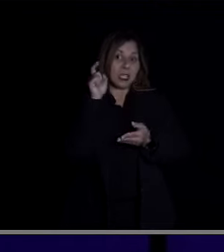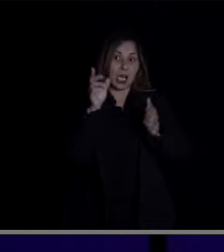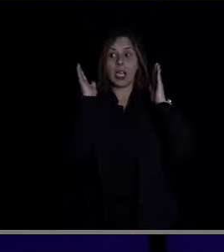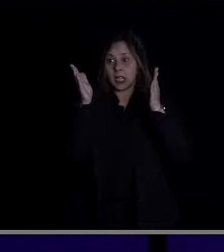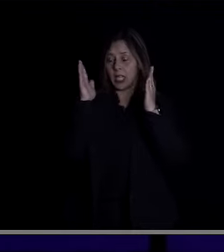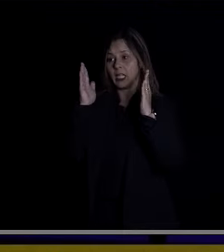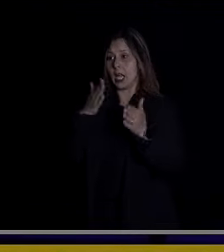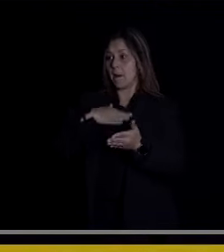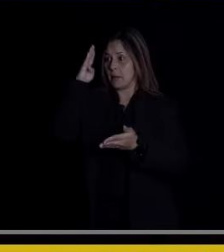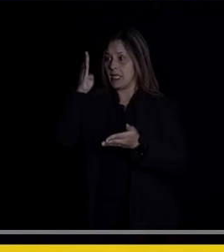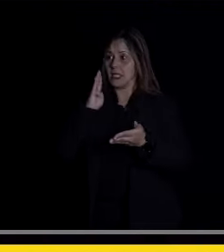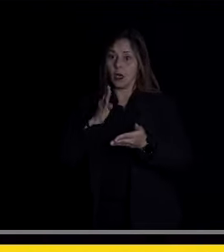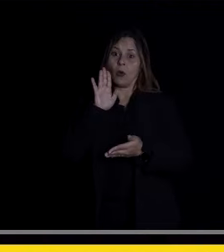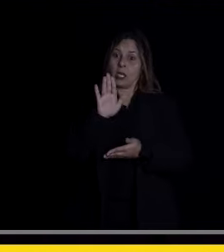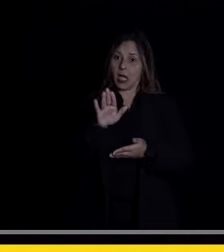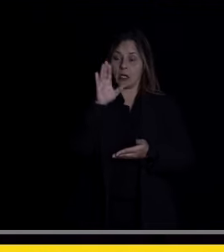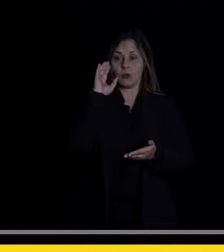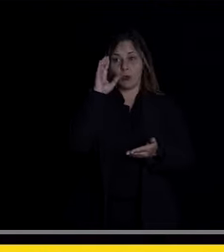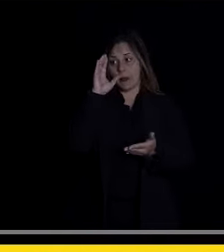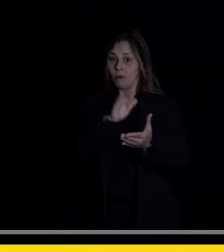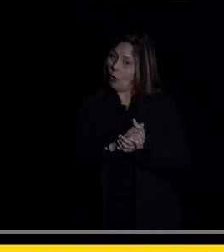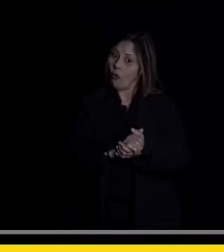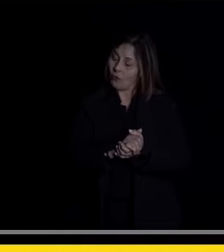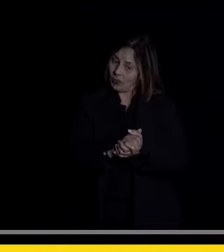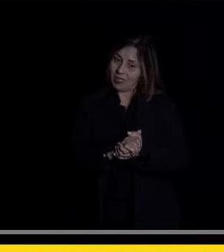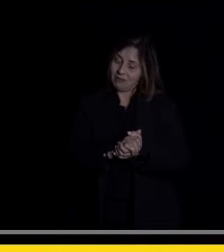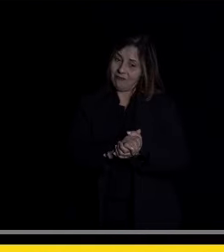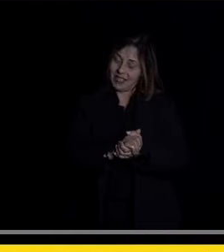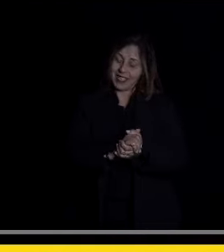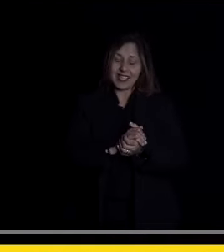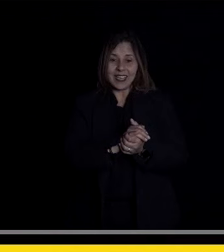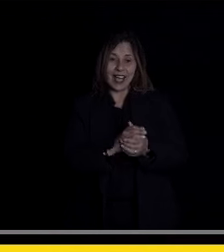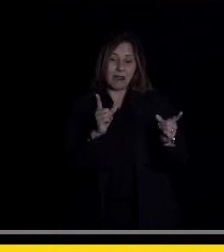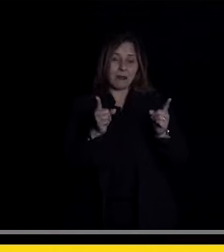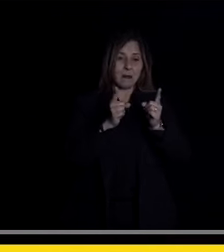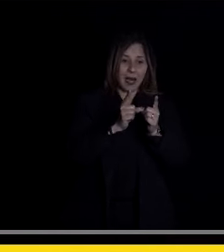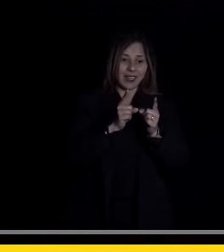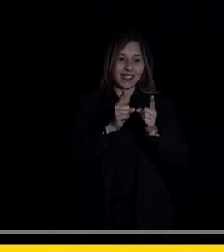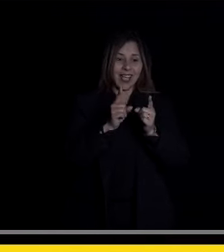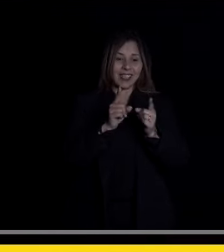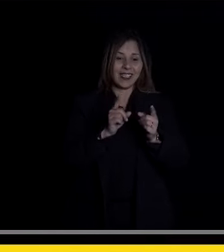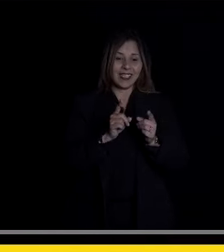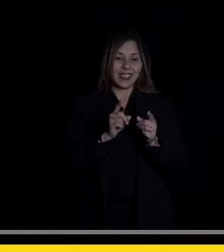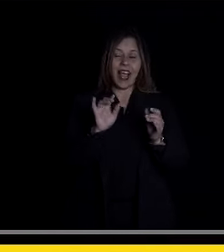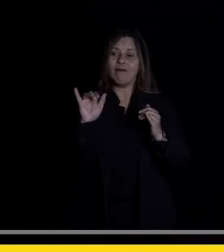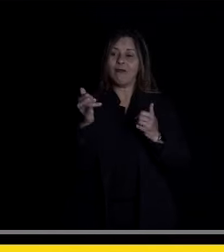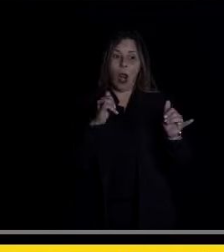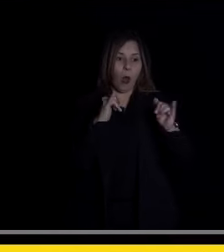Soy privilegiado. Somos deporte con nuestro programa de masificación que impacta a miles de personas.